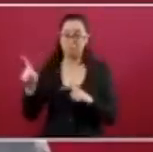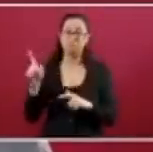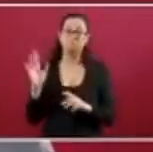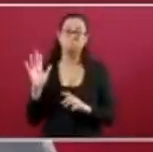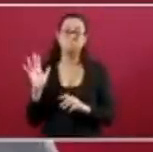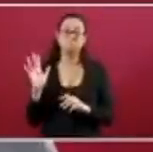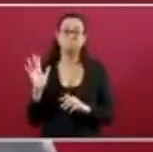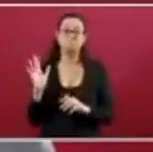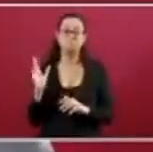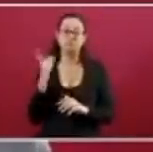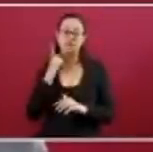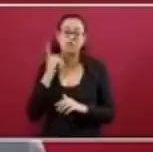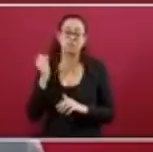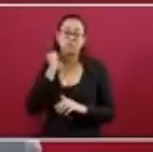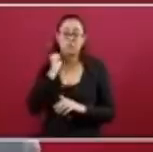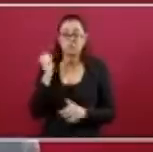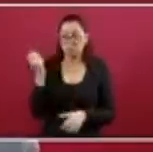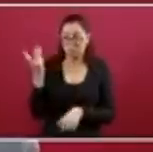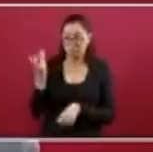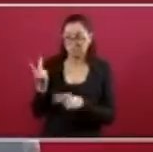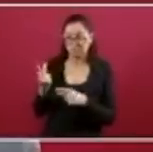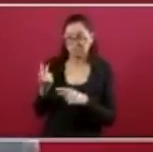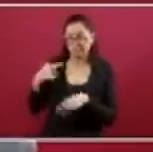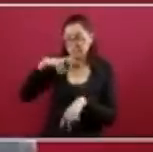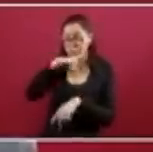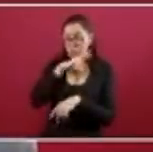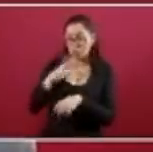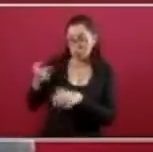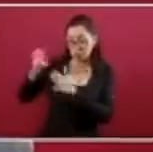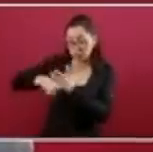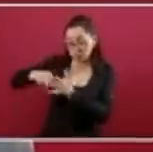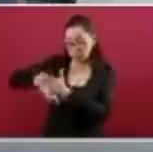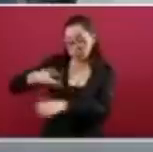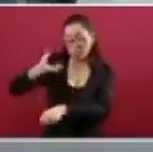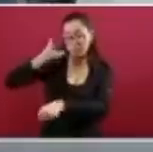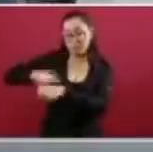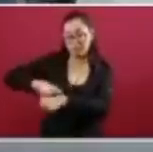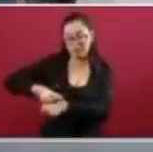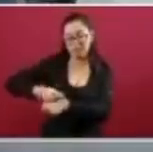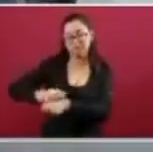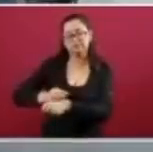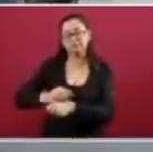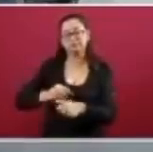los legisladores. Acerca de la reforma